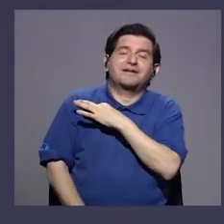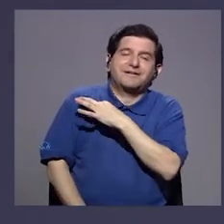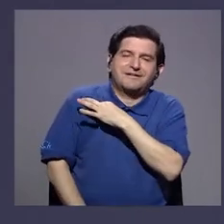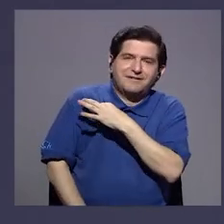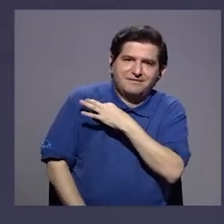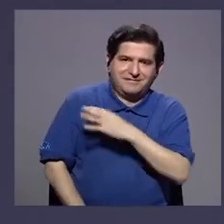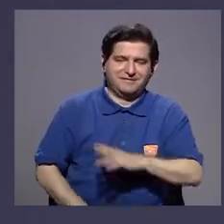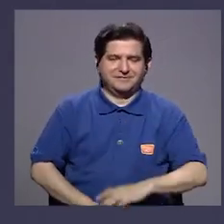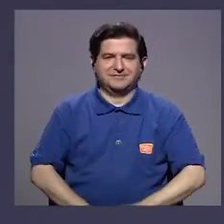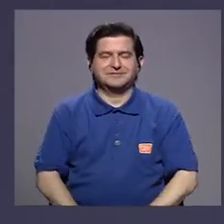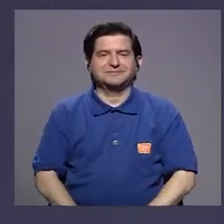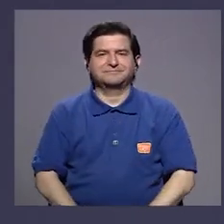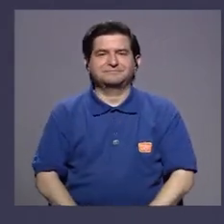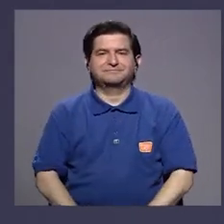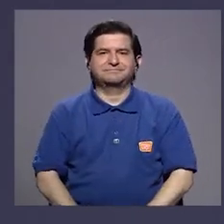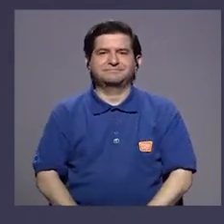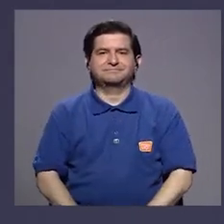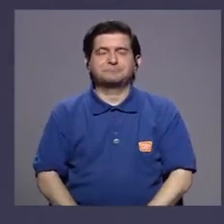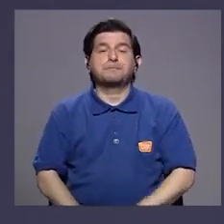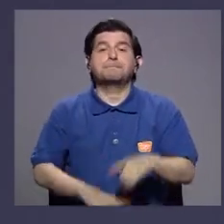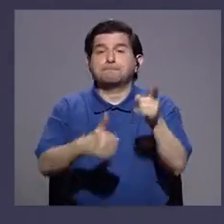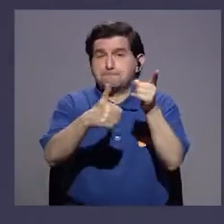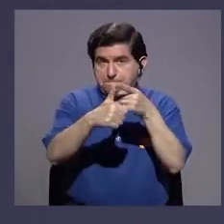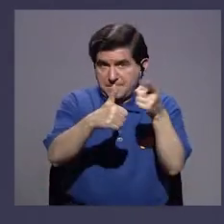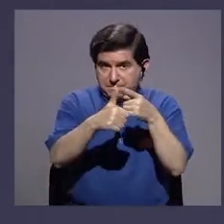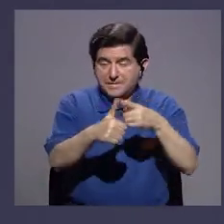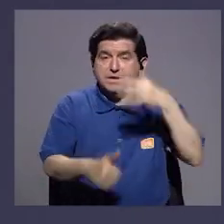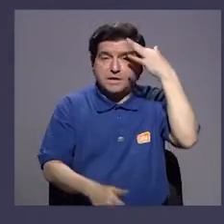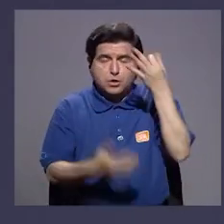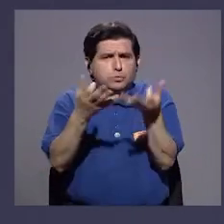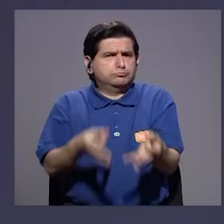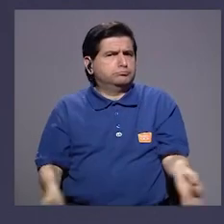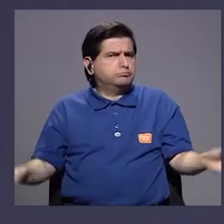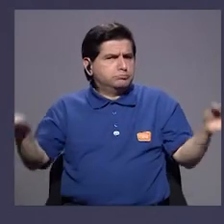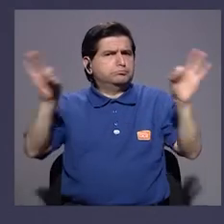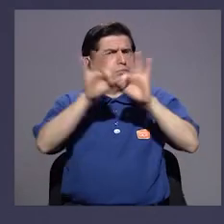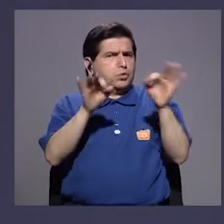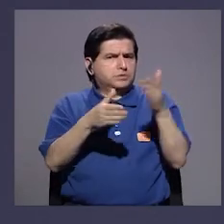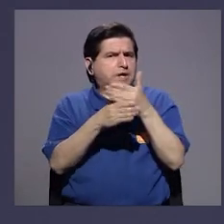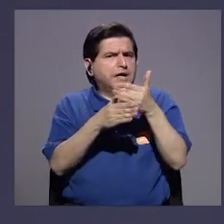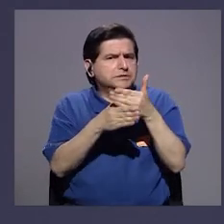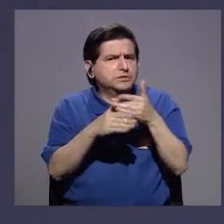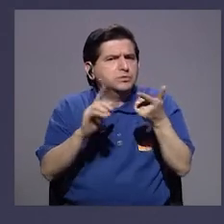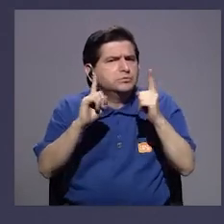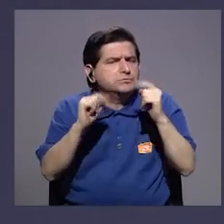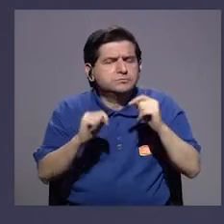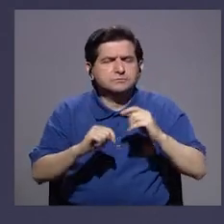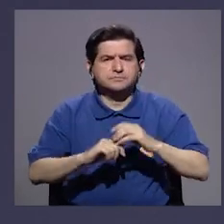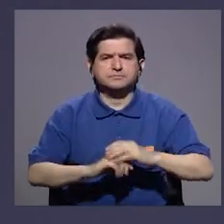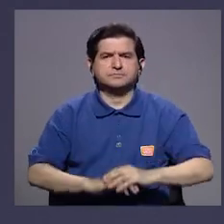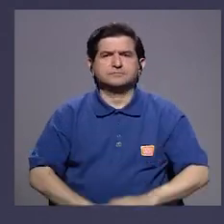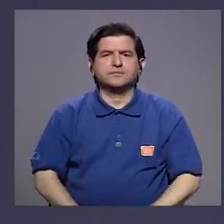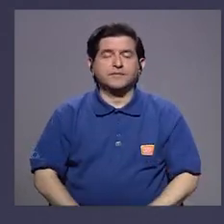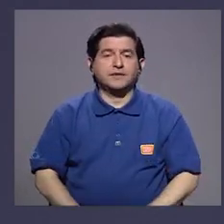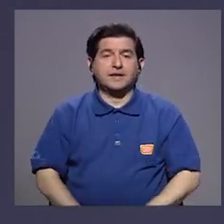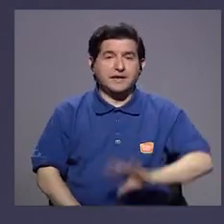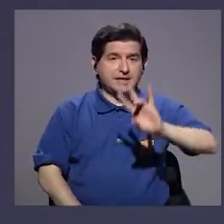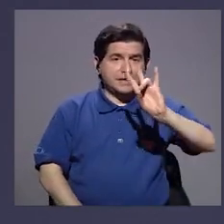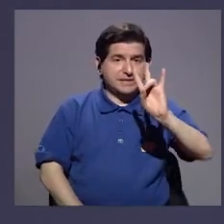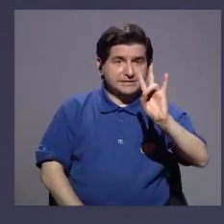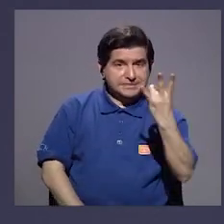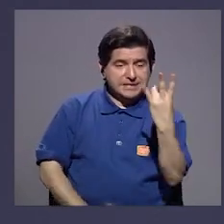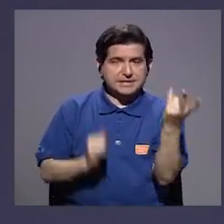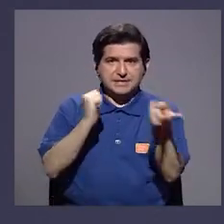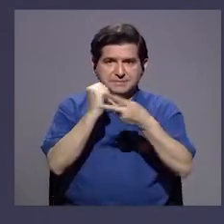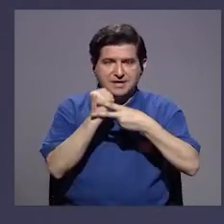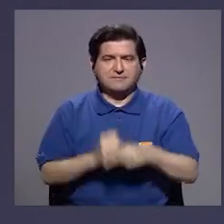invitado. Por supuesto. Por supuesto. El primero y que nos parece muy importante compartirlo es que esta séptima edición